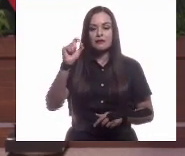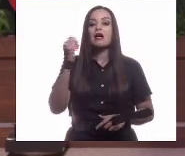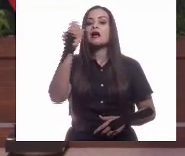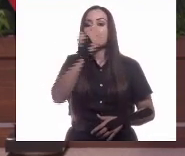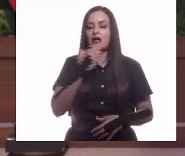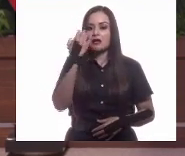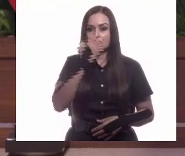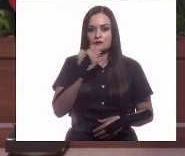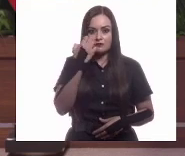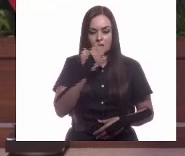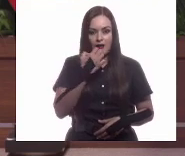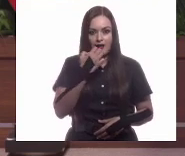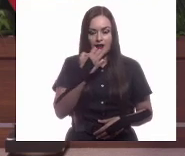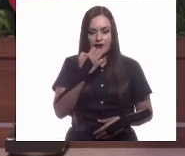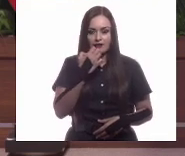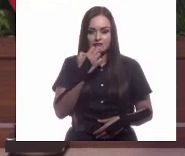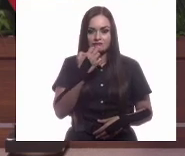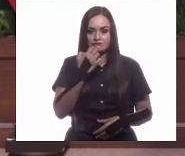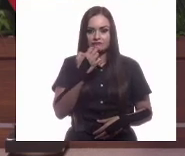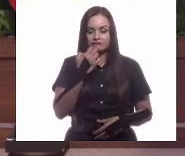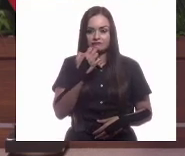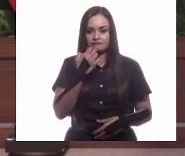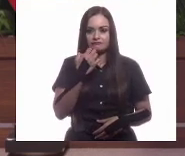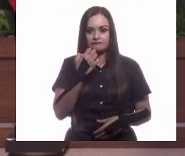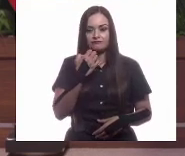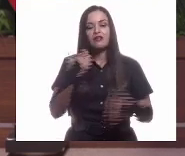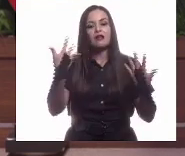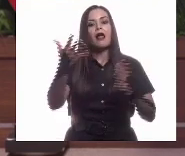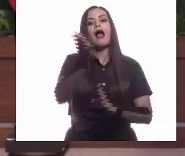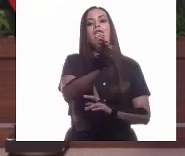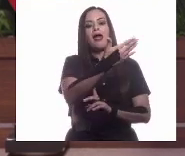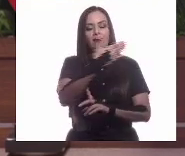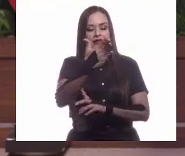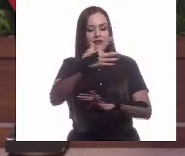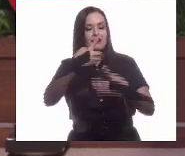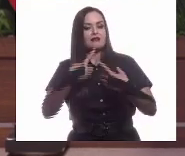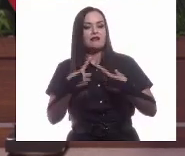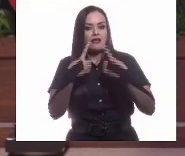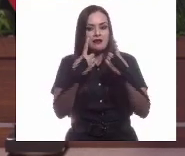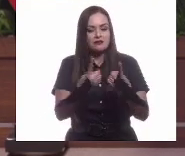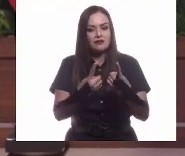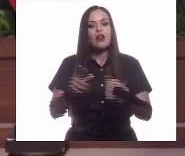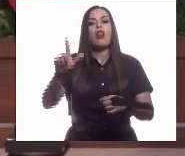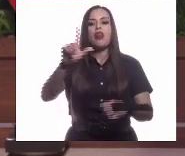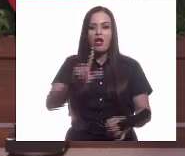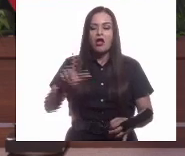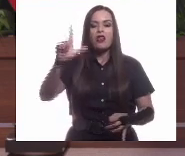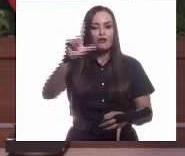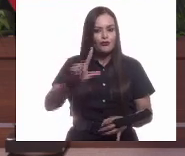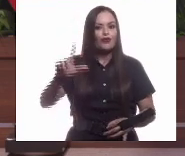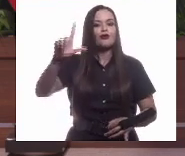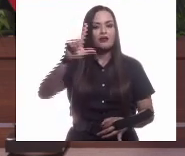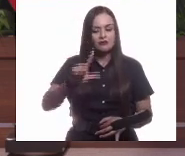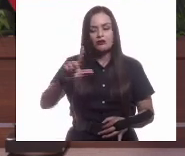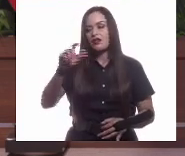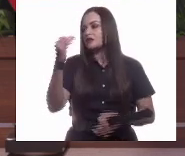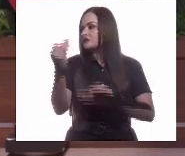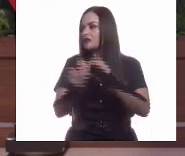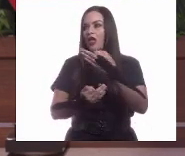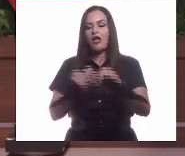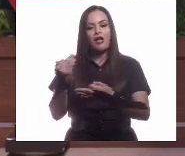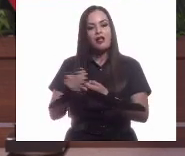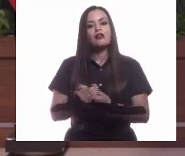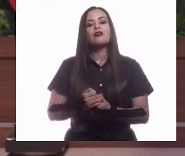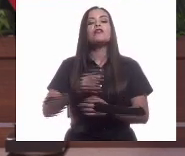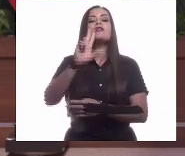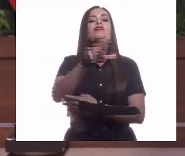donde ahora, al habérseles entregado la bandera, también todos los lunes tienen que rendirle homenaje a la misma,